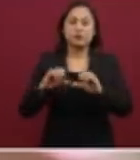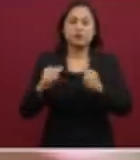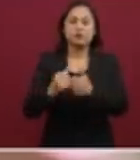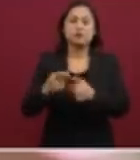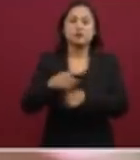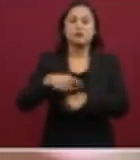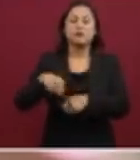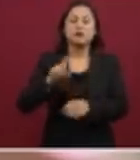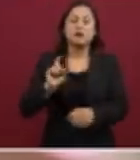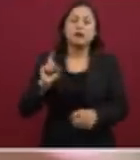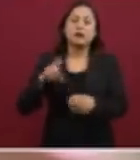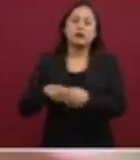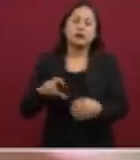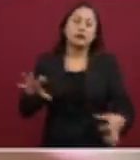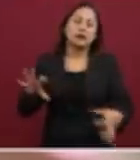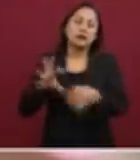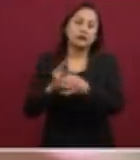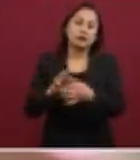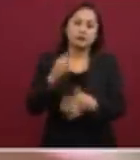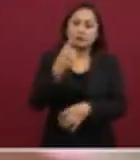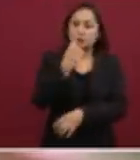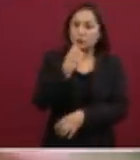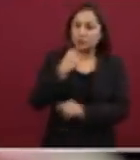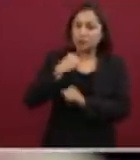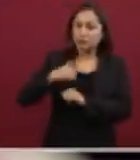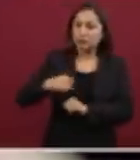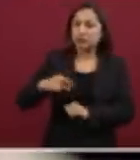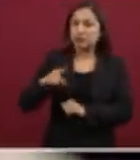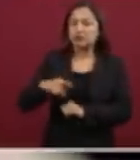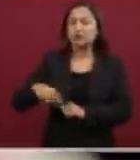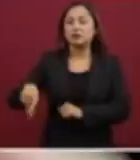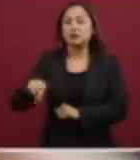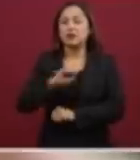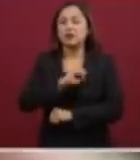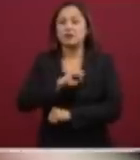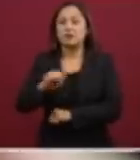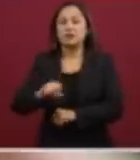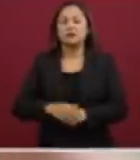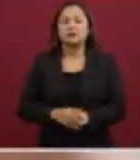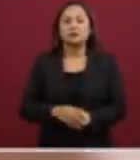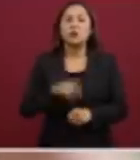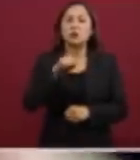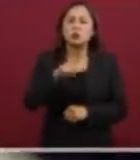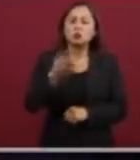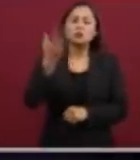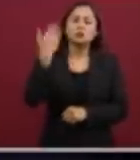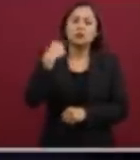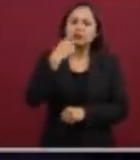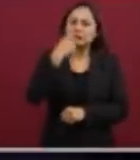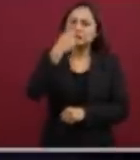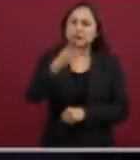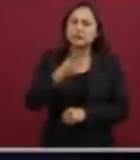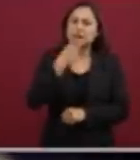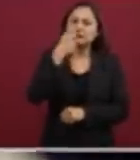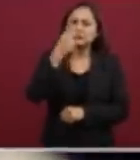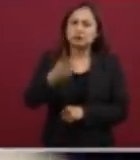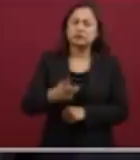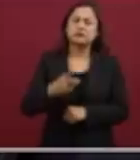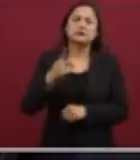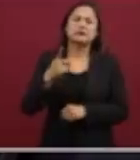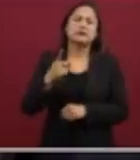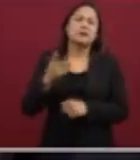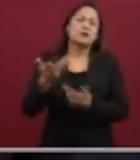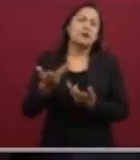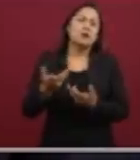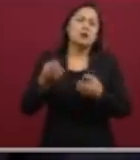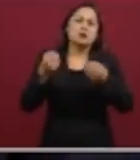Usted ha desechado el uso preponderante de la fuerza para combatir la inseguridad